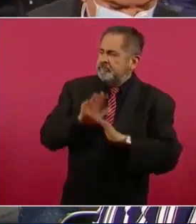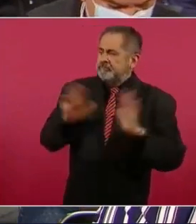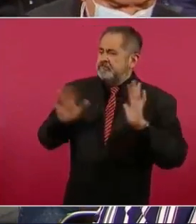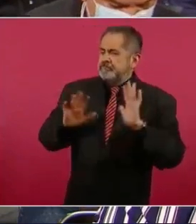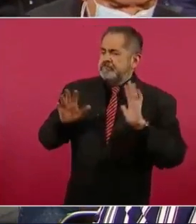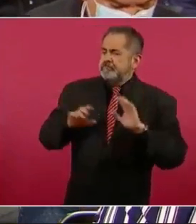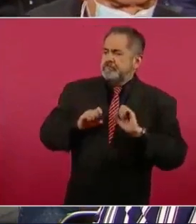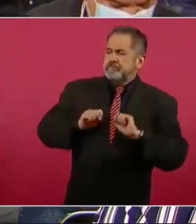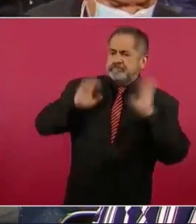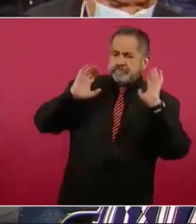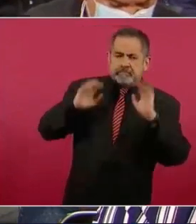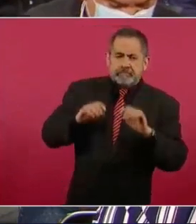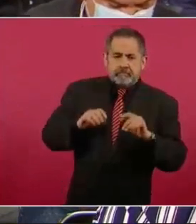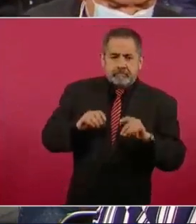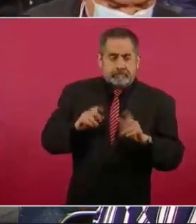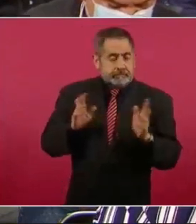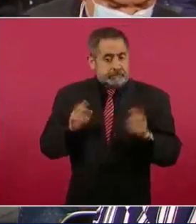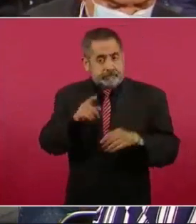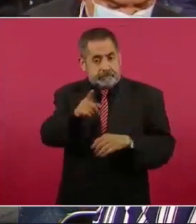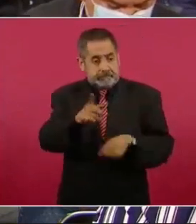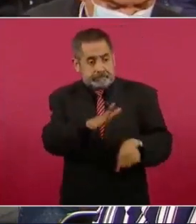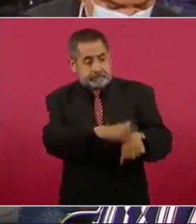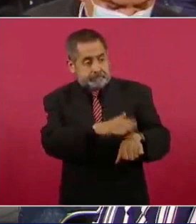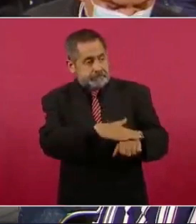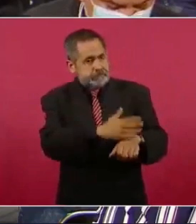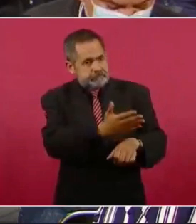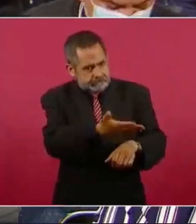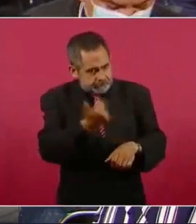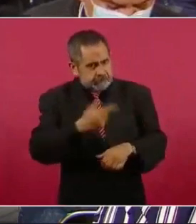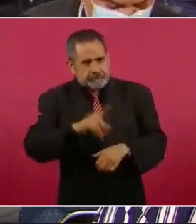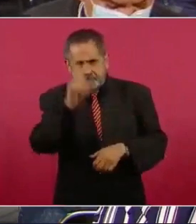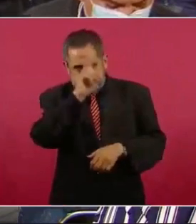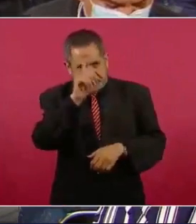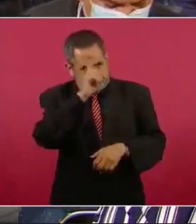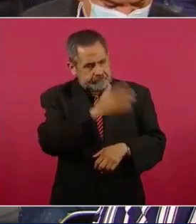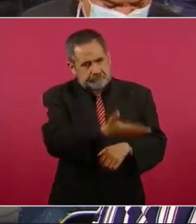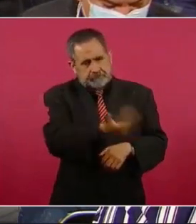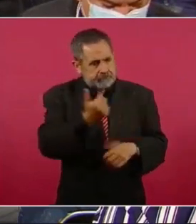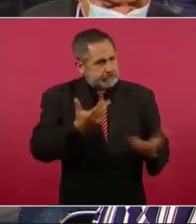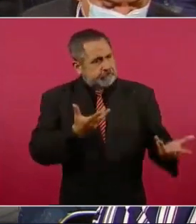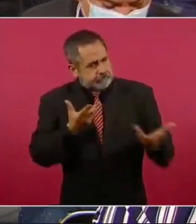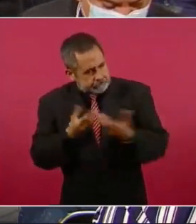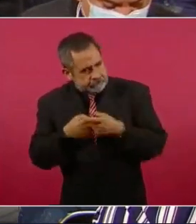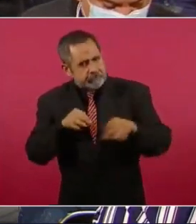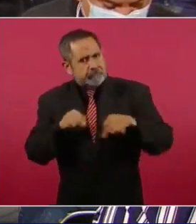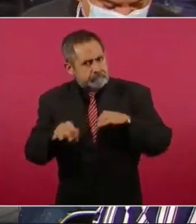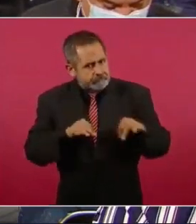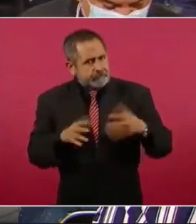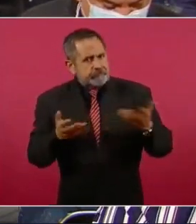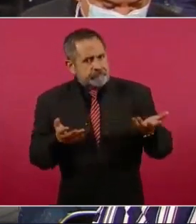convocaría de nuevo, bueno, los invitaría de nuevo a que